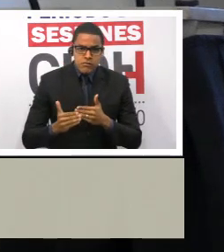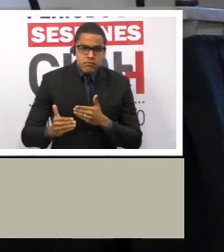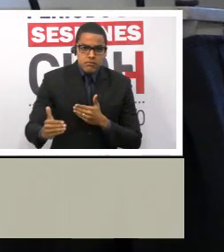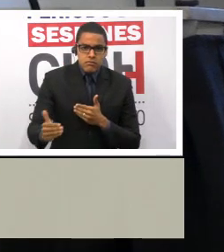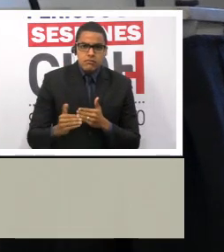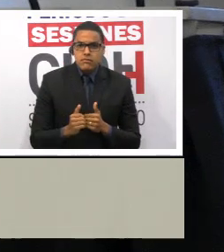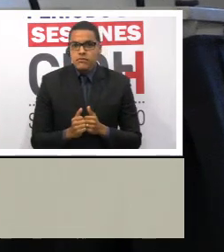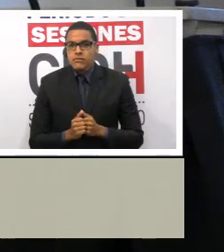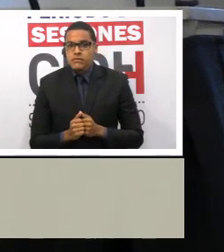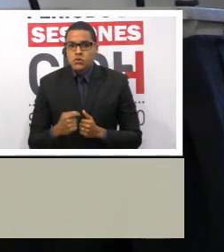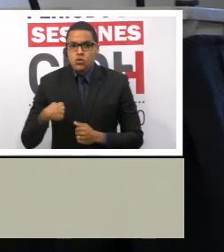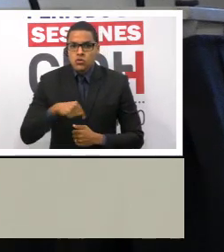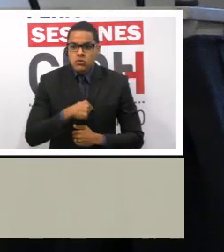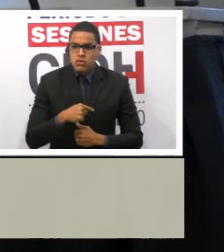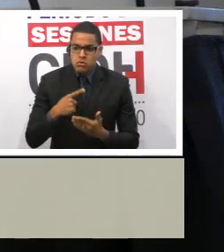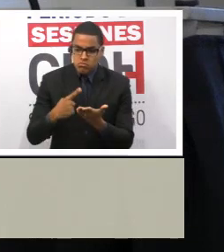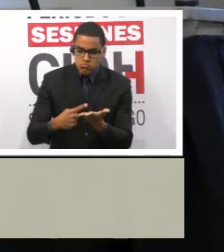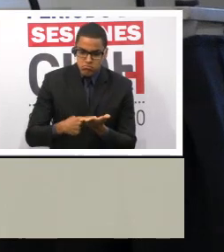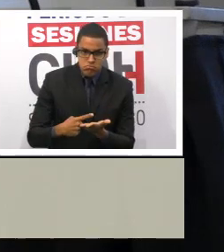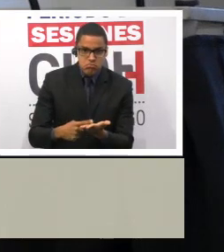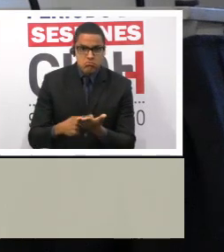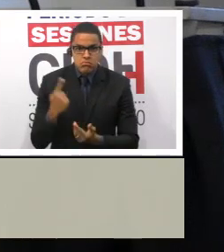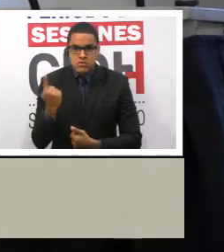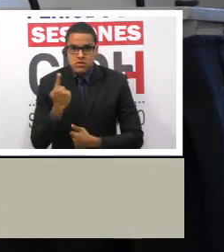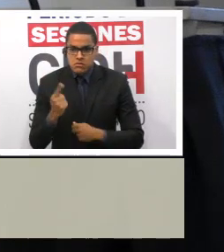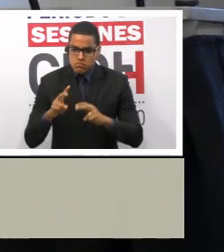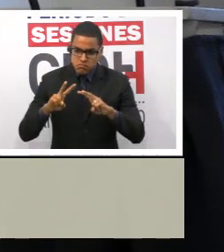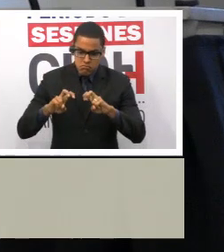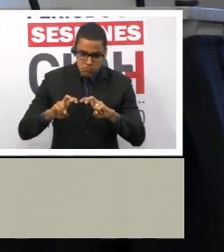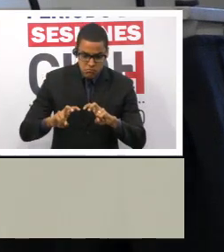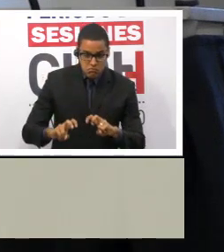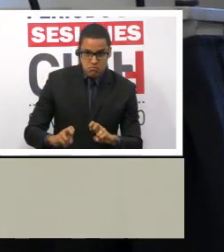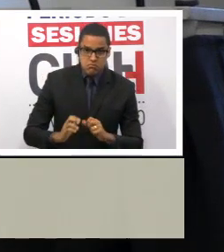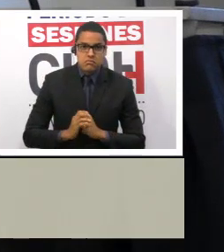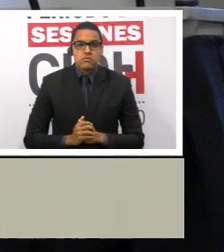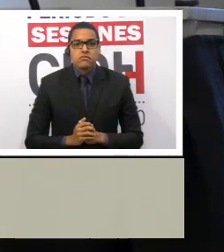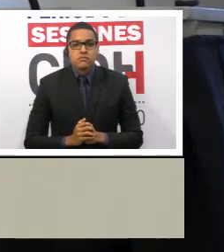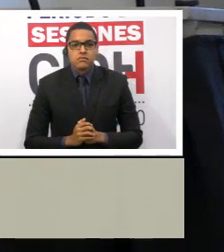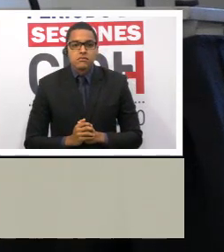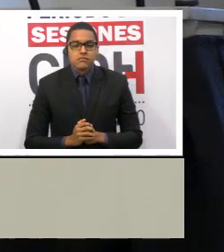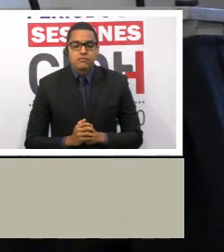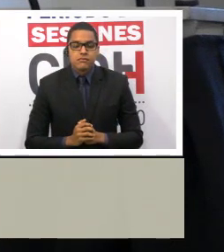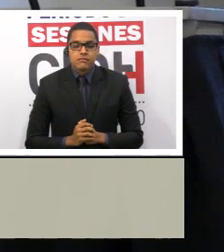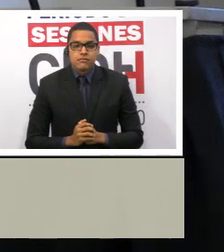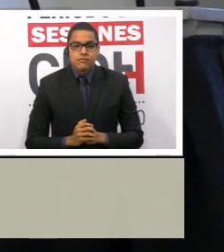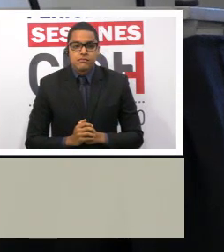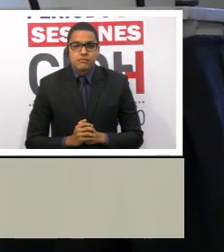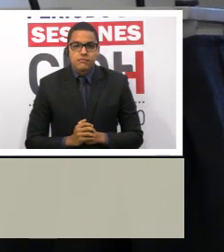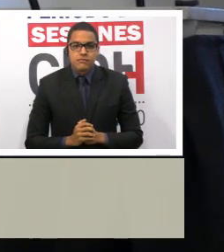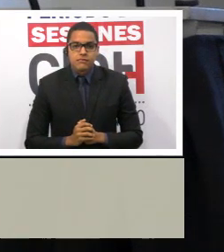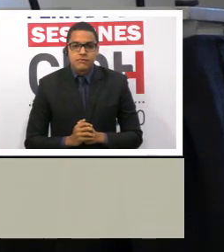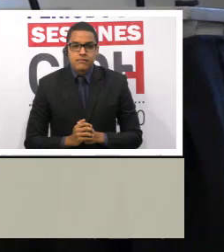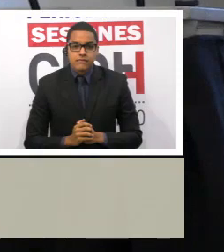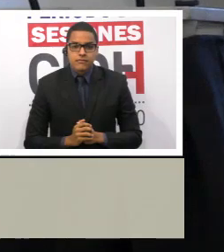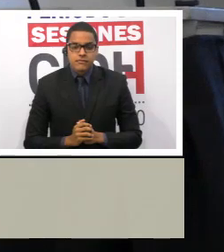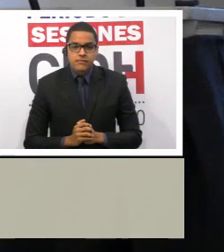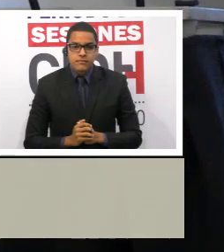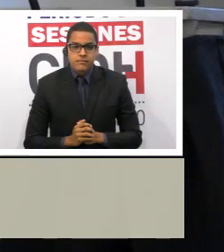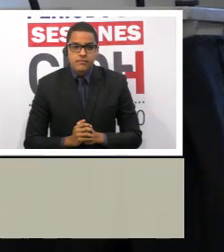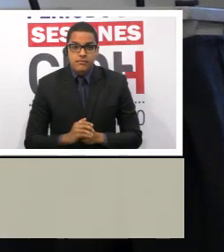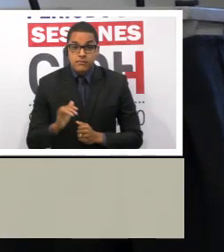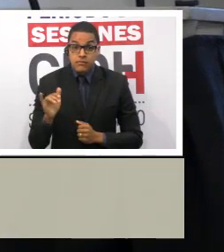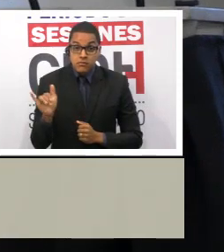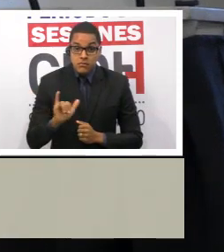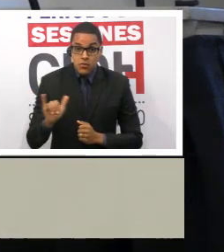fiscal ha sido objeto de análisis en otras audiencias subsecuentes y ha pasado de los márgenes al centro en la agenda del sistema